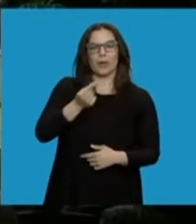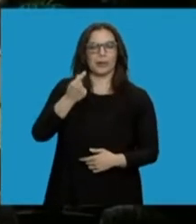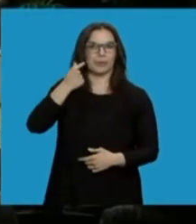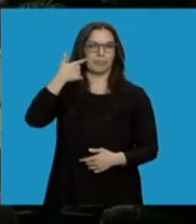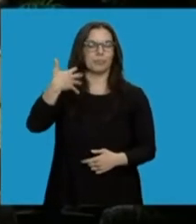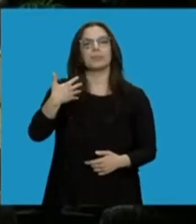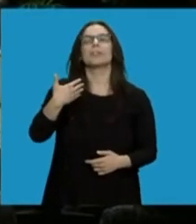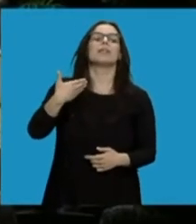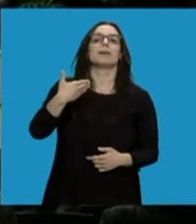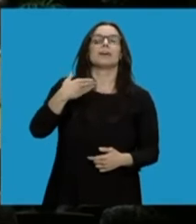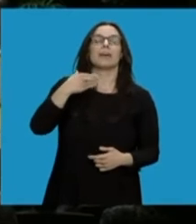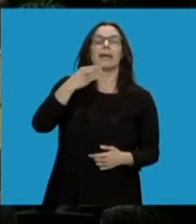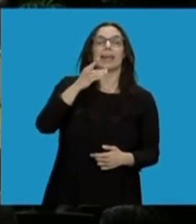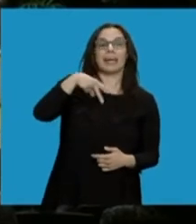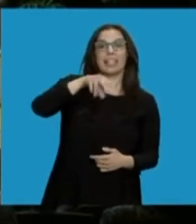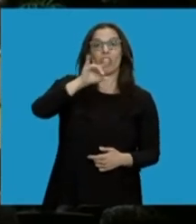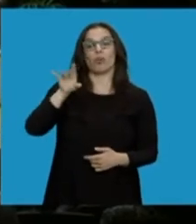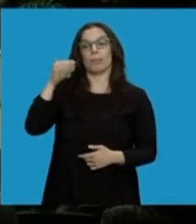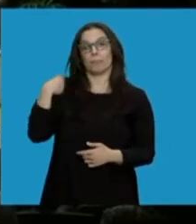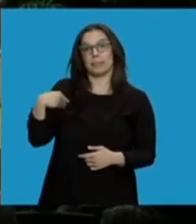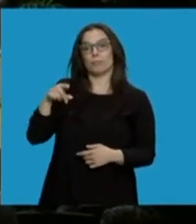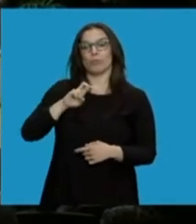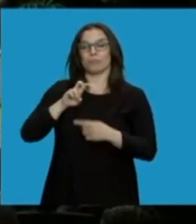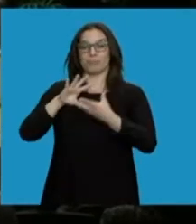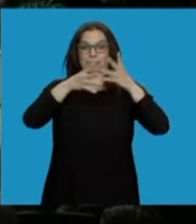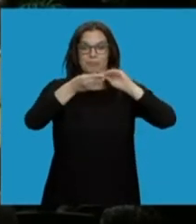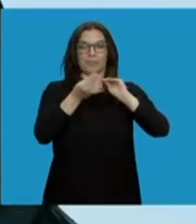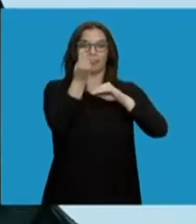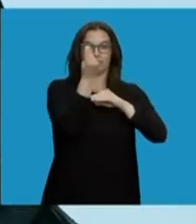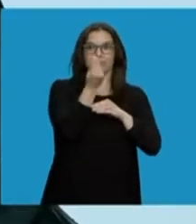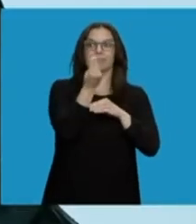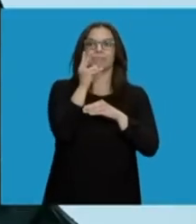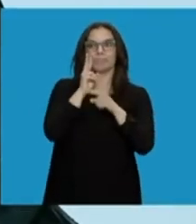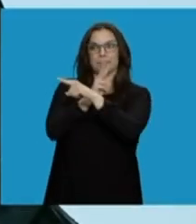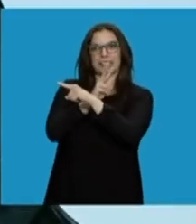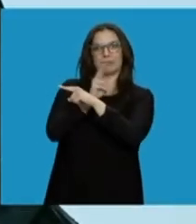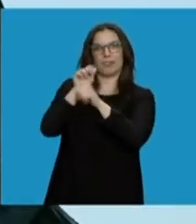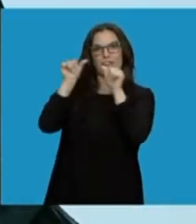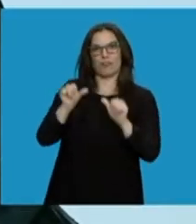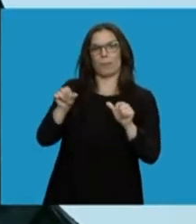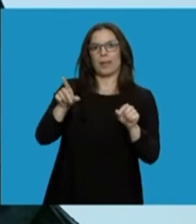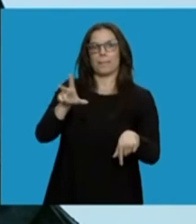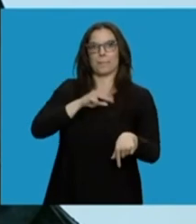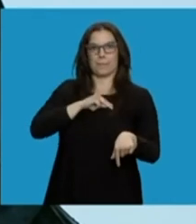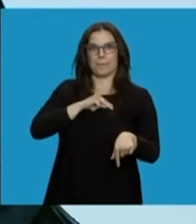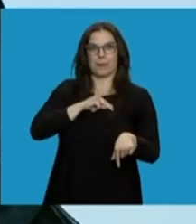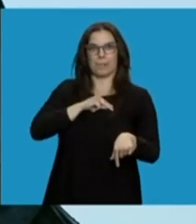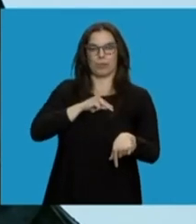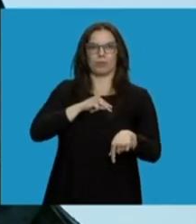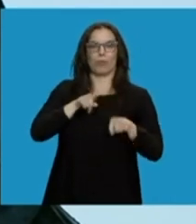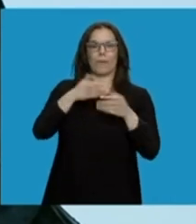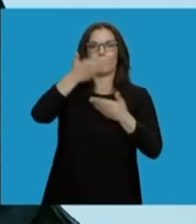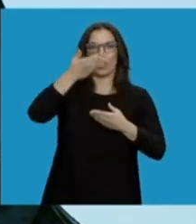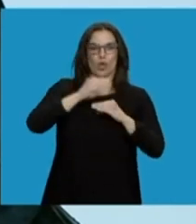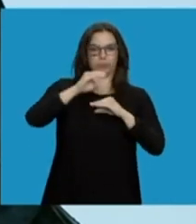José María Nieto, que además inspiró esa otra figura que ven ahí, esa pajarita, esa vez posada sobre un taco de periódicos, que